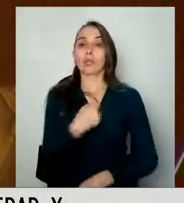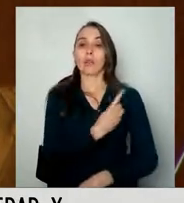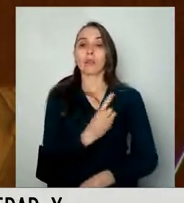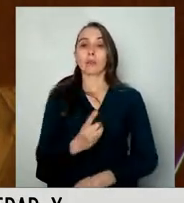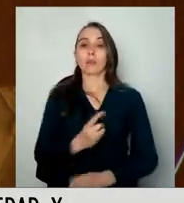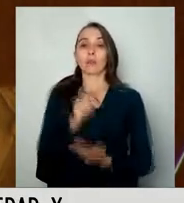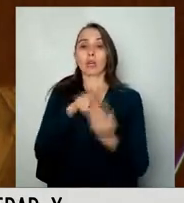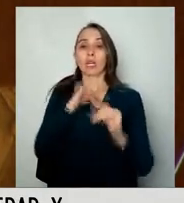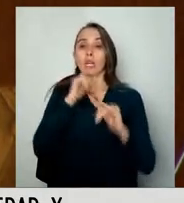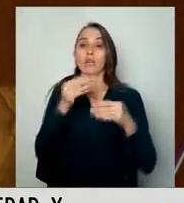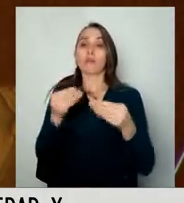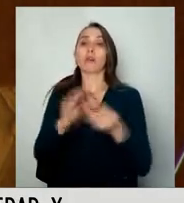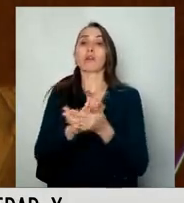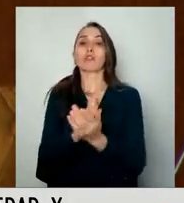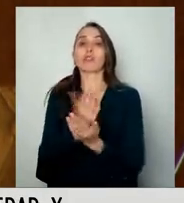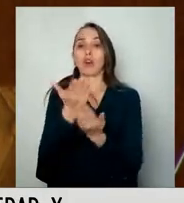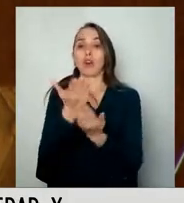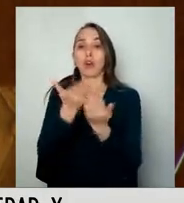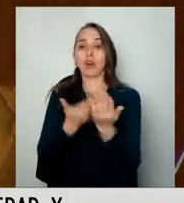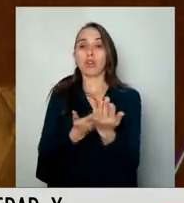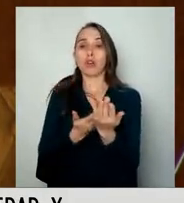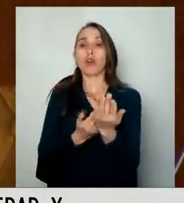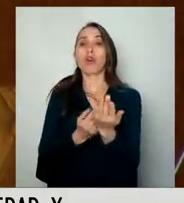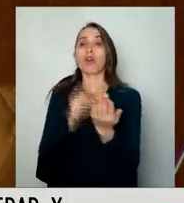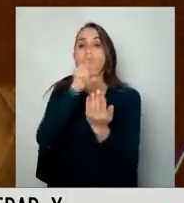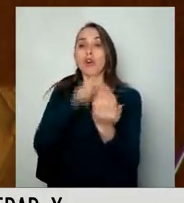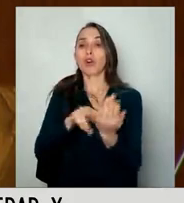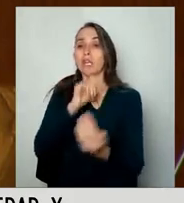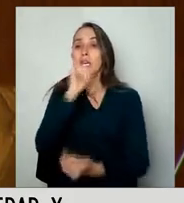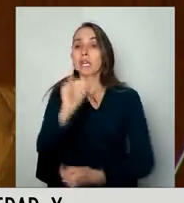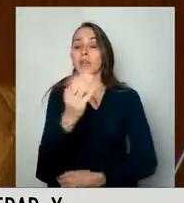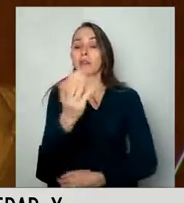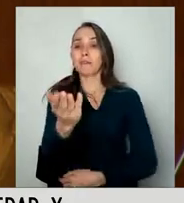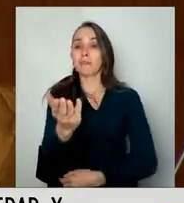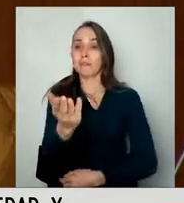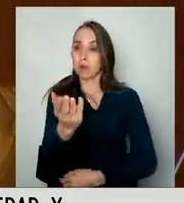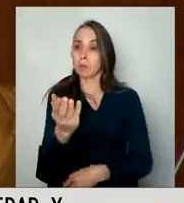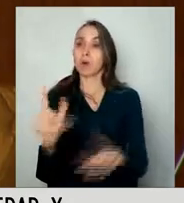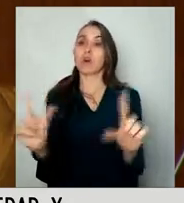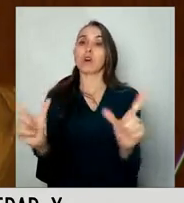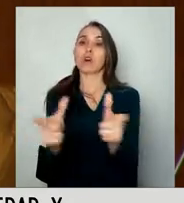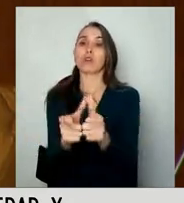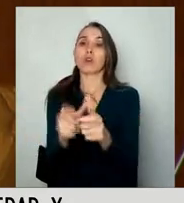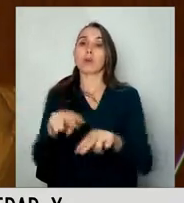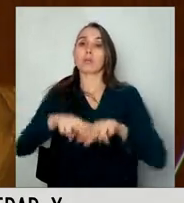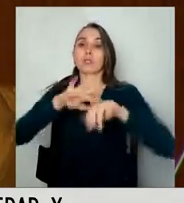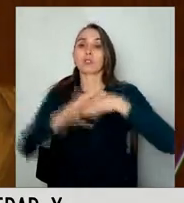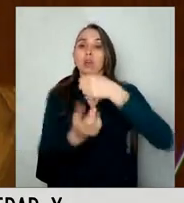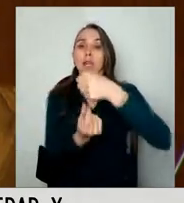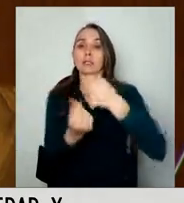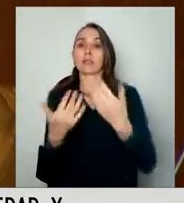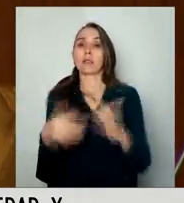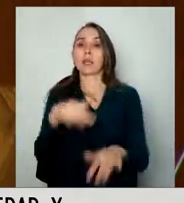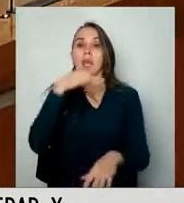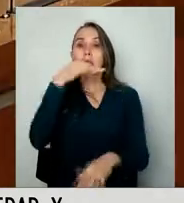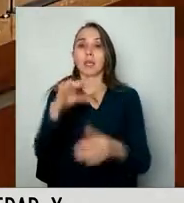cuanto puedo informar por la comisión de Hacienda he dicho gracias presidente